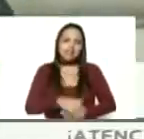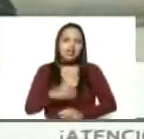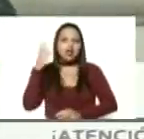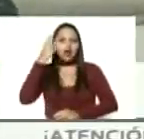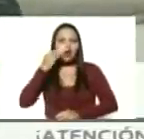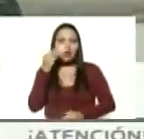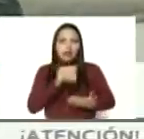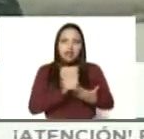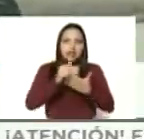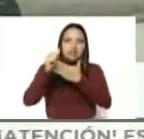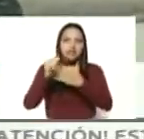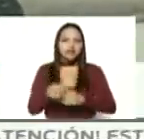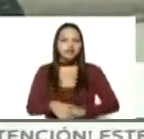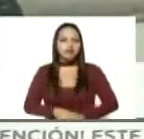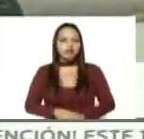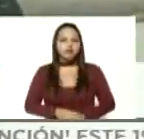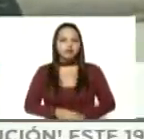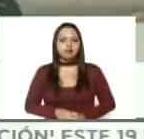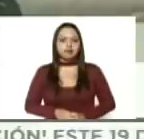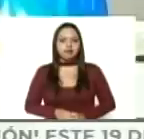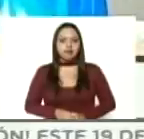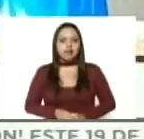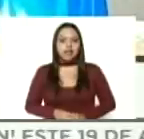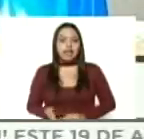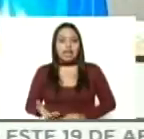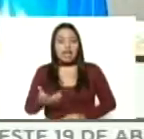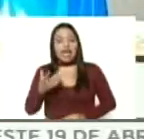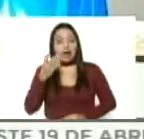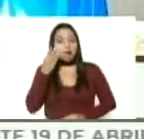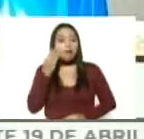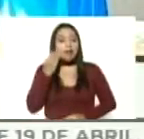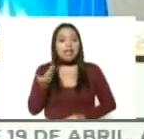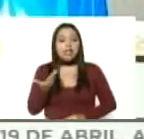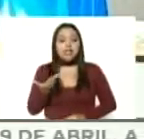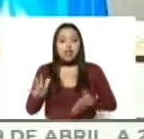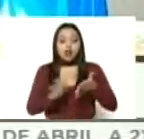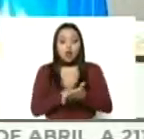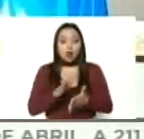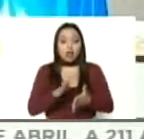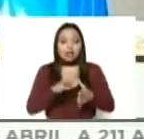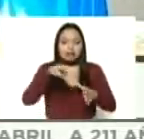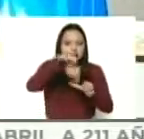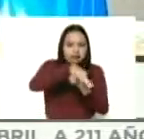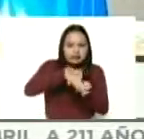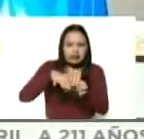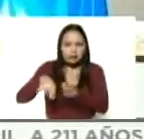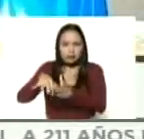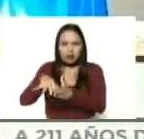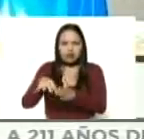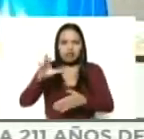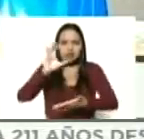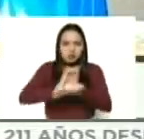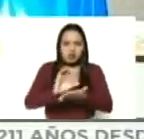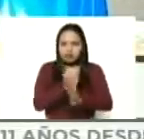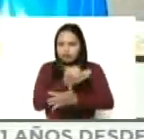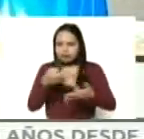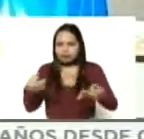lideresa. La experiencia, David, de la agricultura urbana,